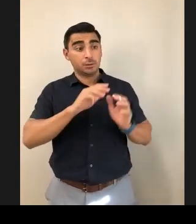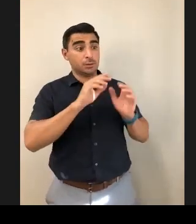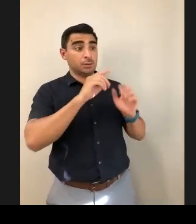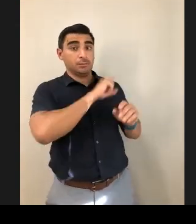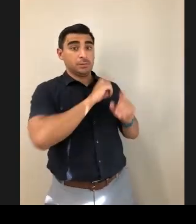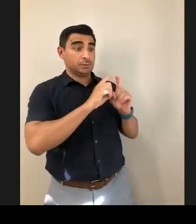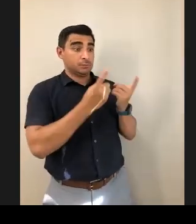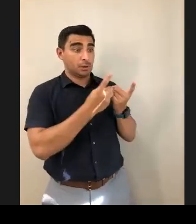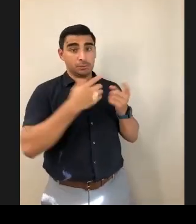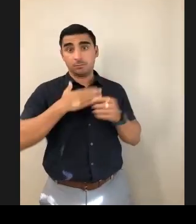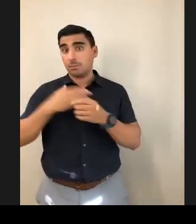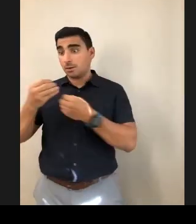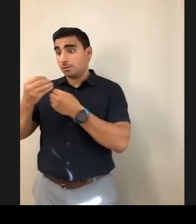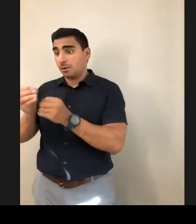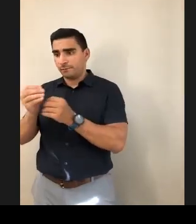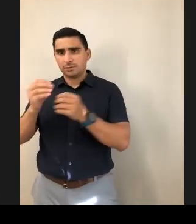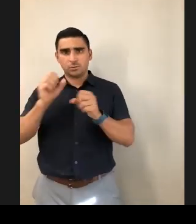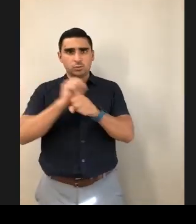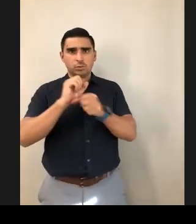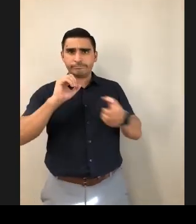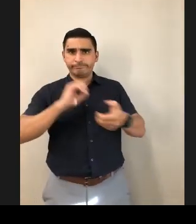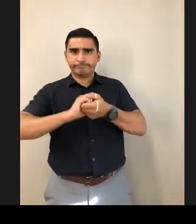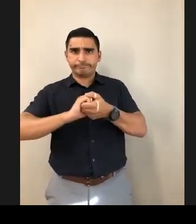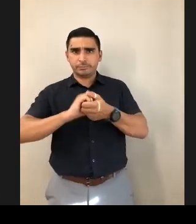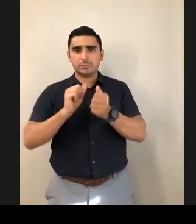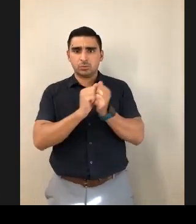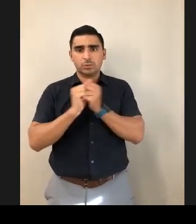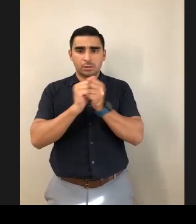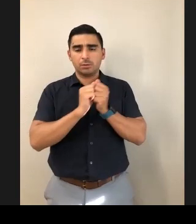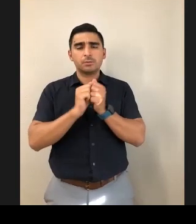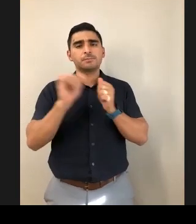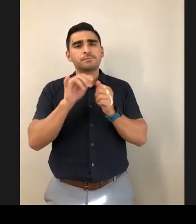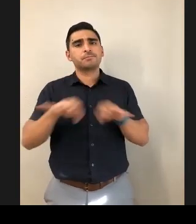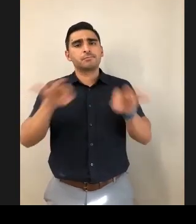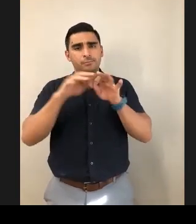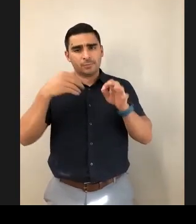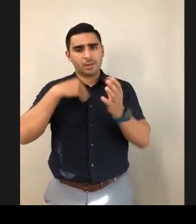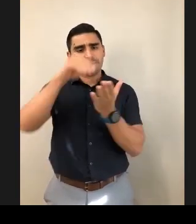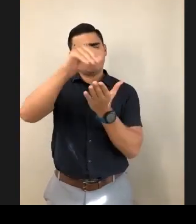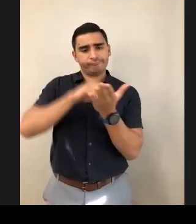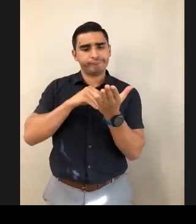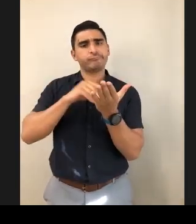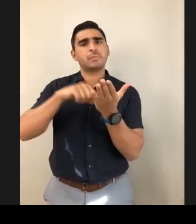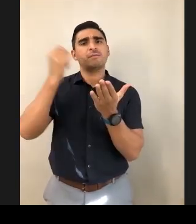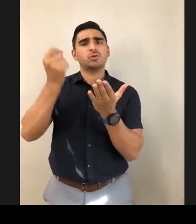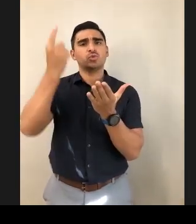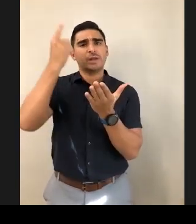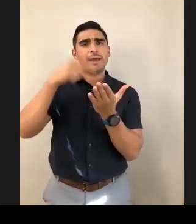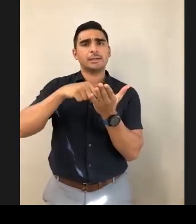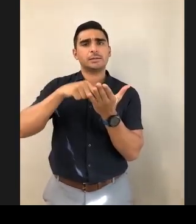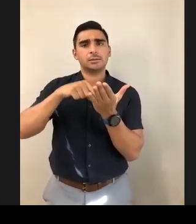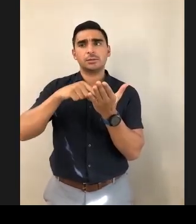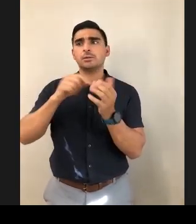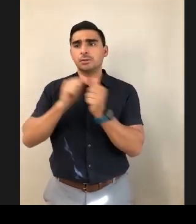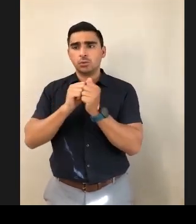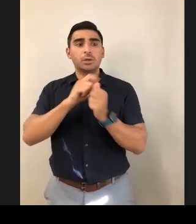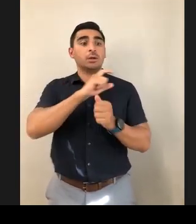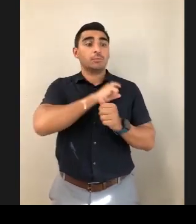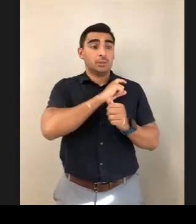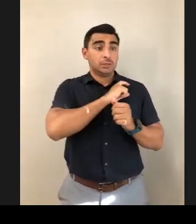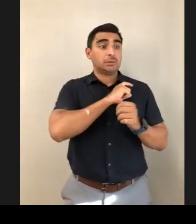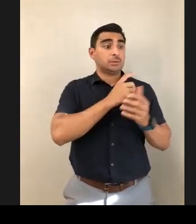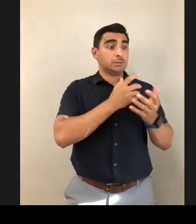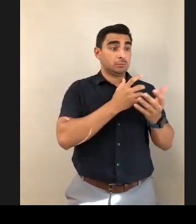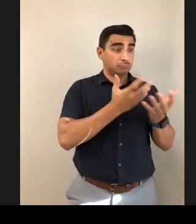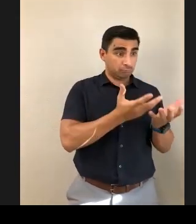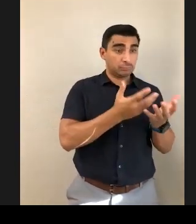políticas y la manera en que mi departamento trabajaba es que haya un buen entendimiento entre el departamento de